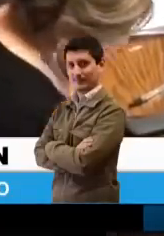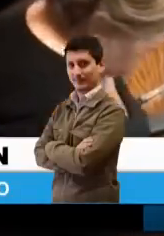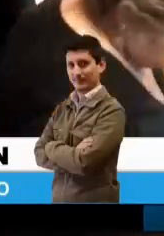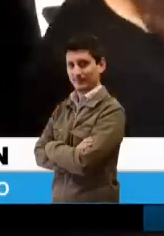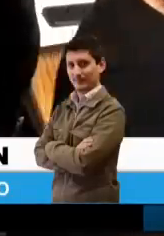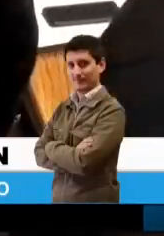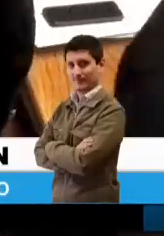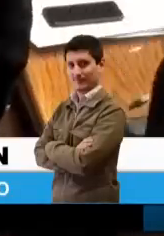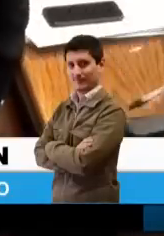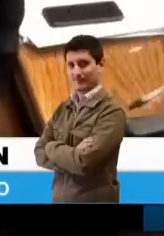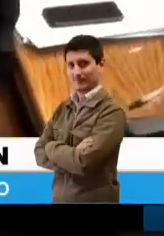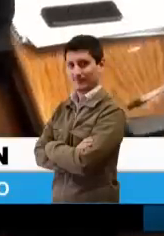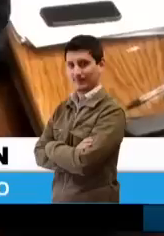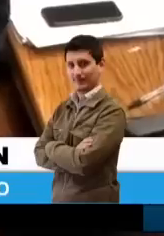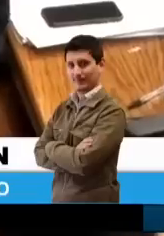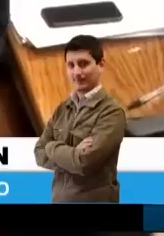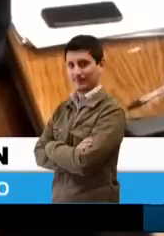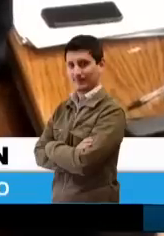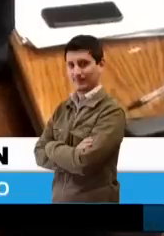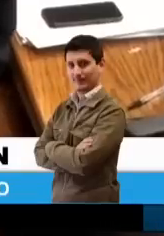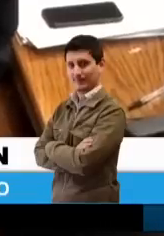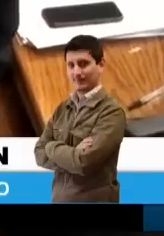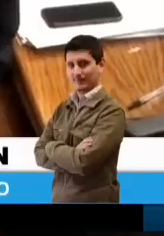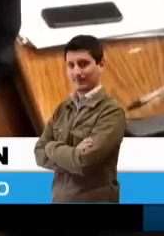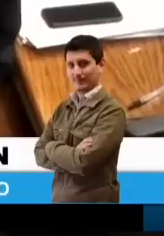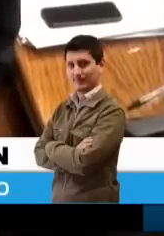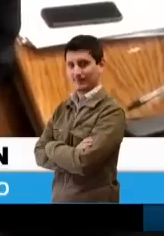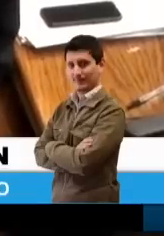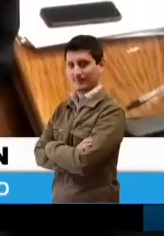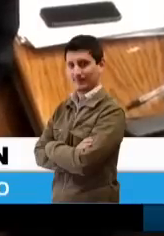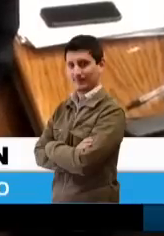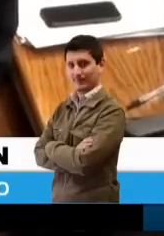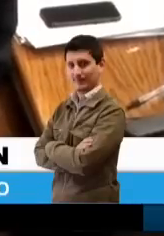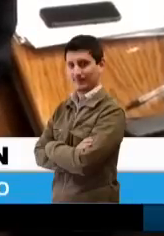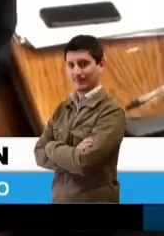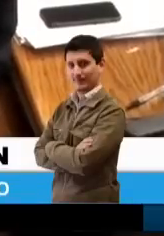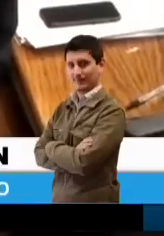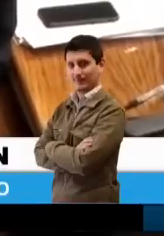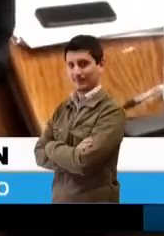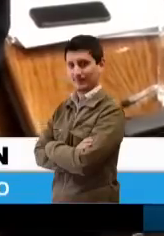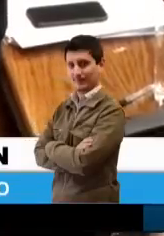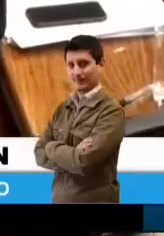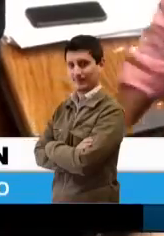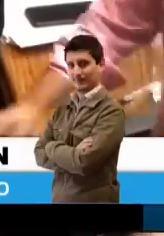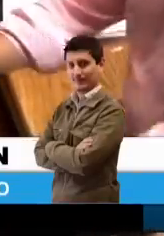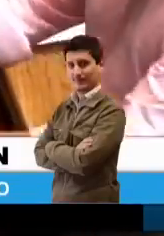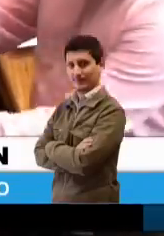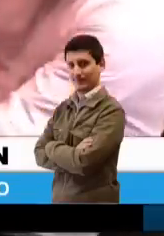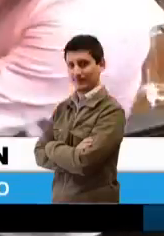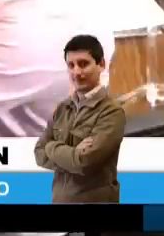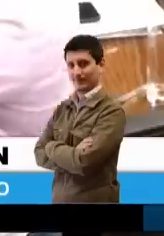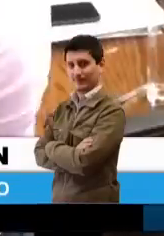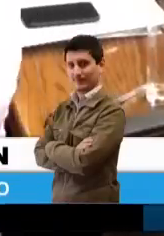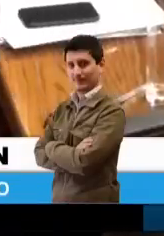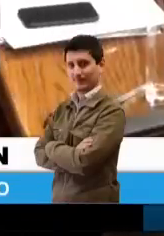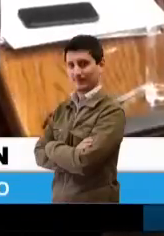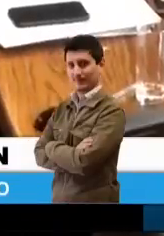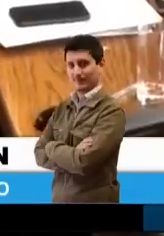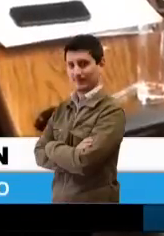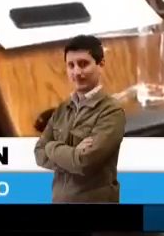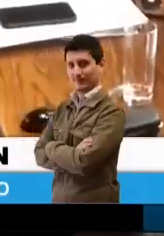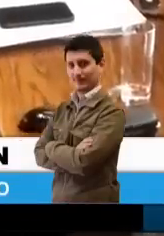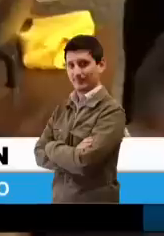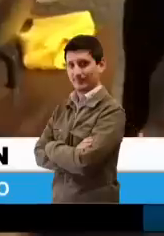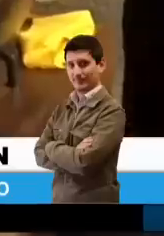para la formación de policías. Habló de malas noticias, habló de sectores que celebraron y sus dichos reverberaron en el Senado, lugar desde